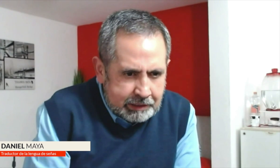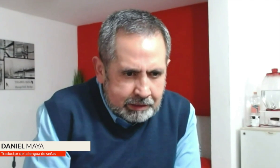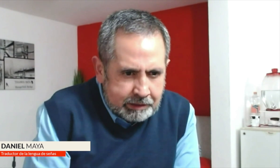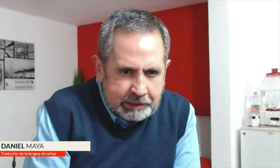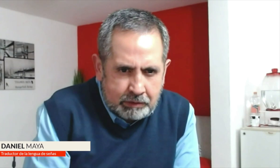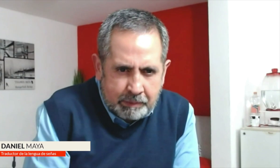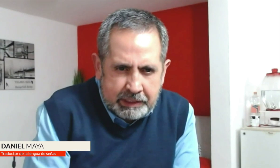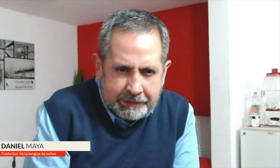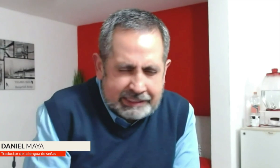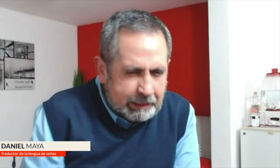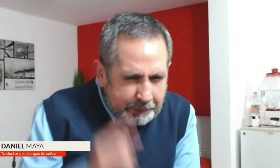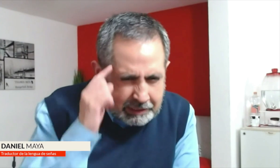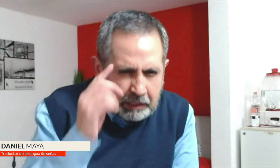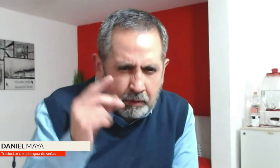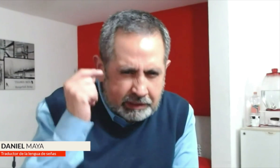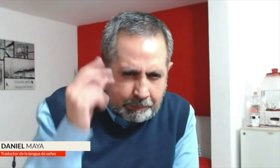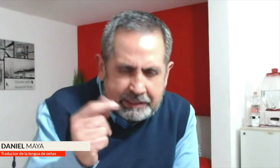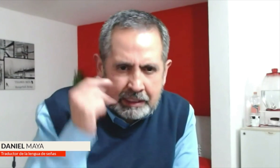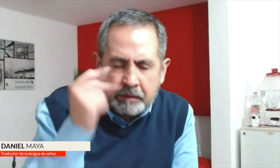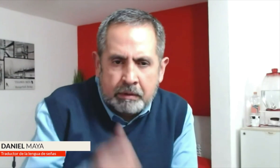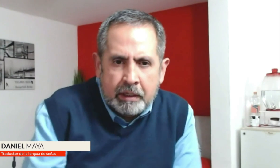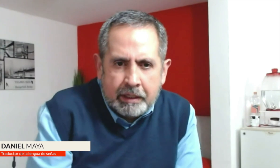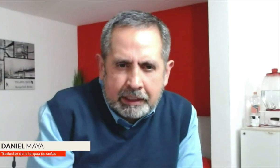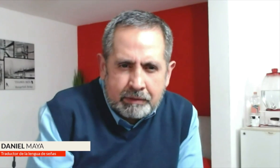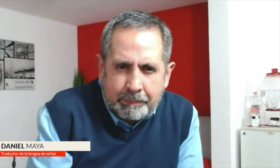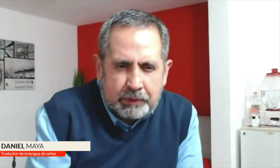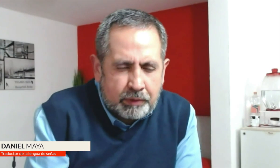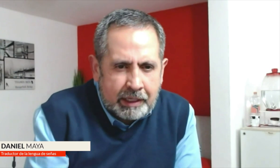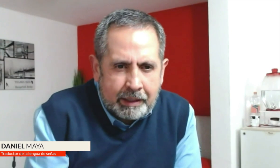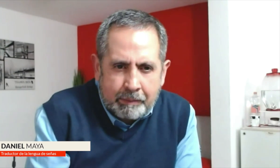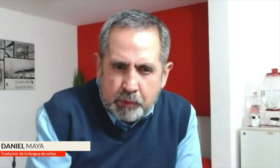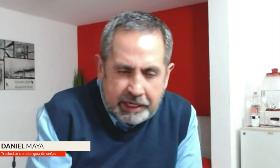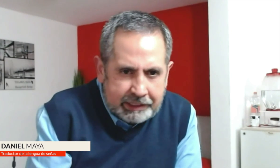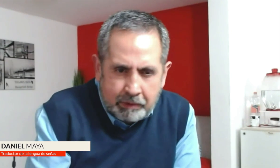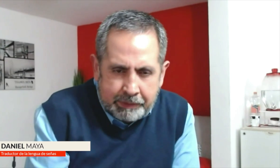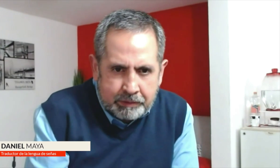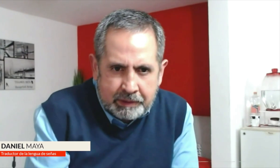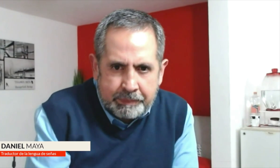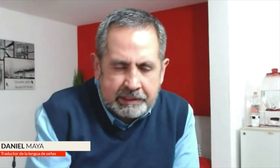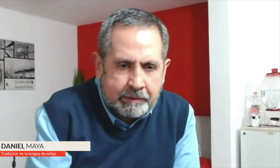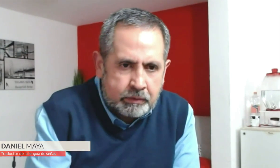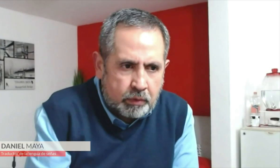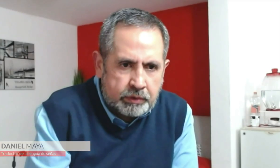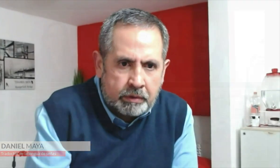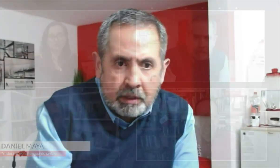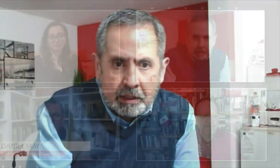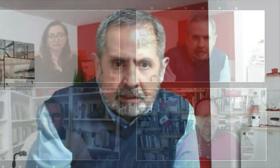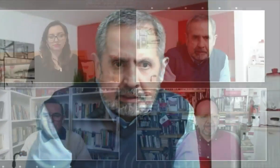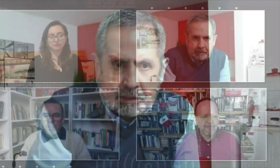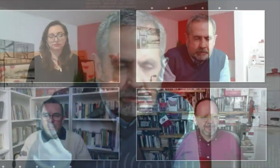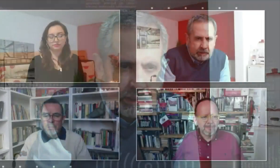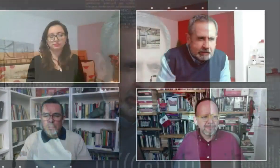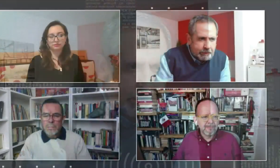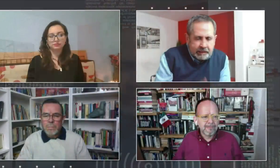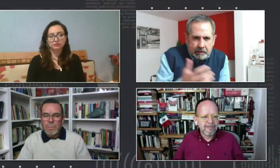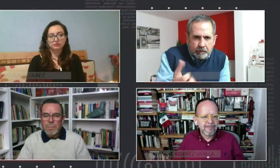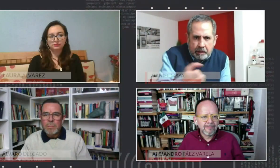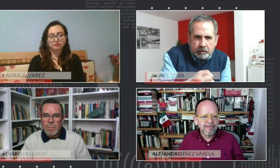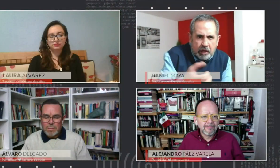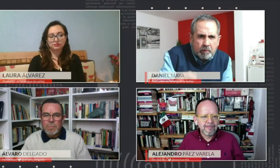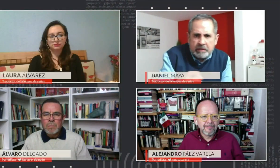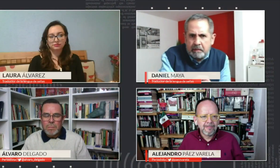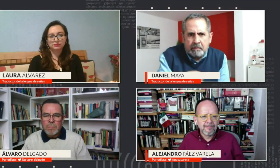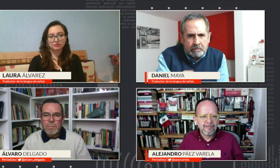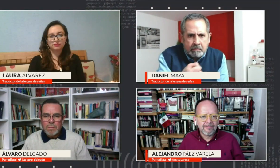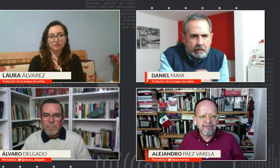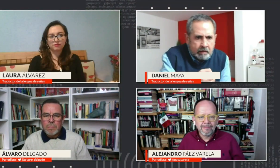en todas las giras, el licenciado siempre se ve que está pensando, que es una persona muy activa, al menos siempre se ve en su rostro, y el hecho de que se pare a